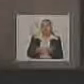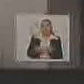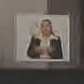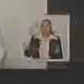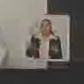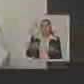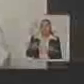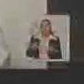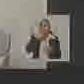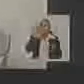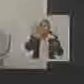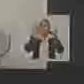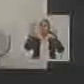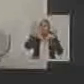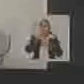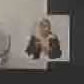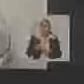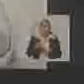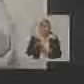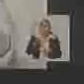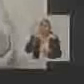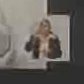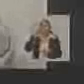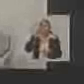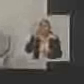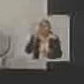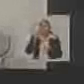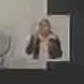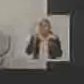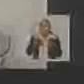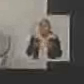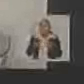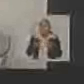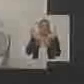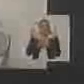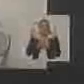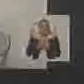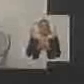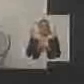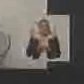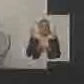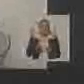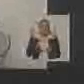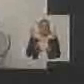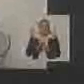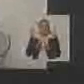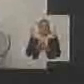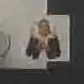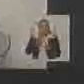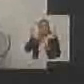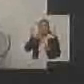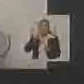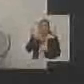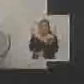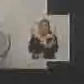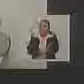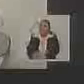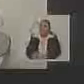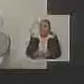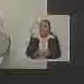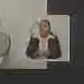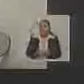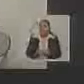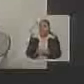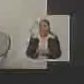Adelante. Algo muy importante es la optimización de los recursos existentes en la delegación. Podremos